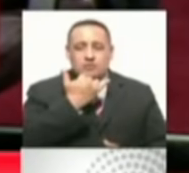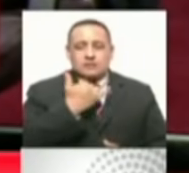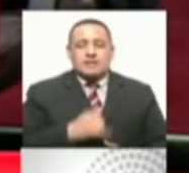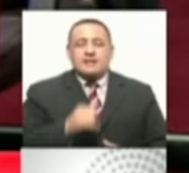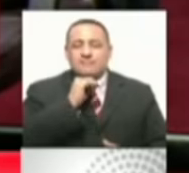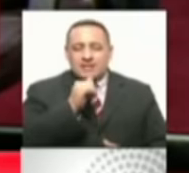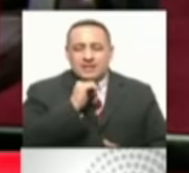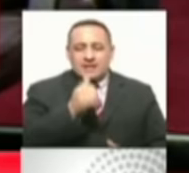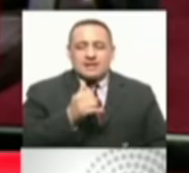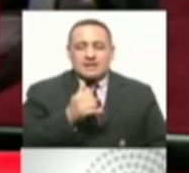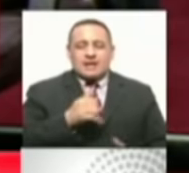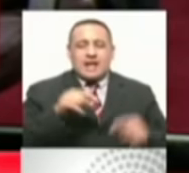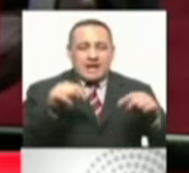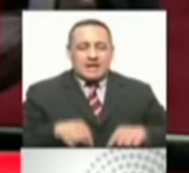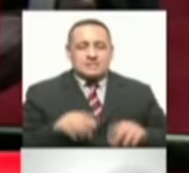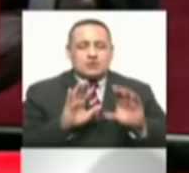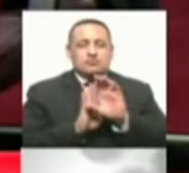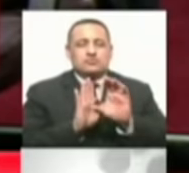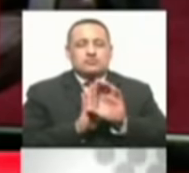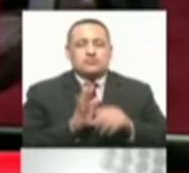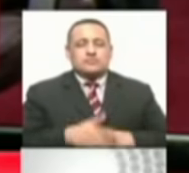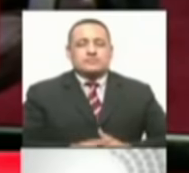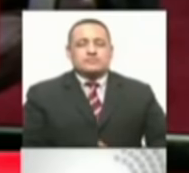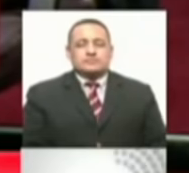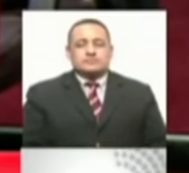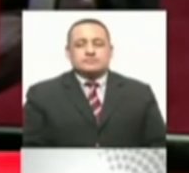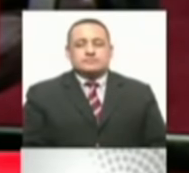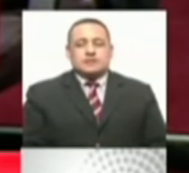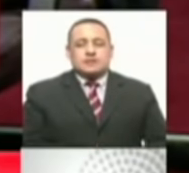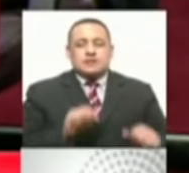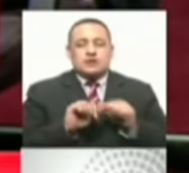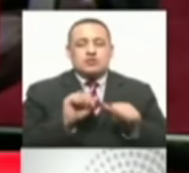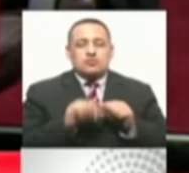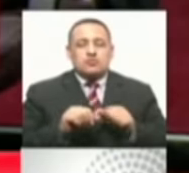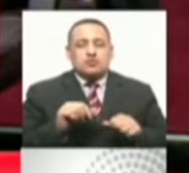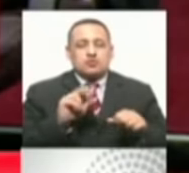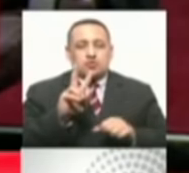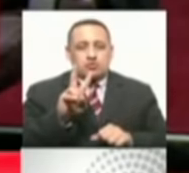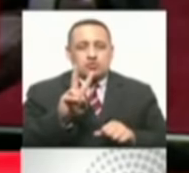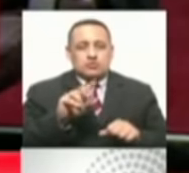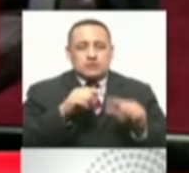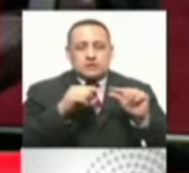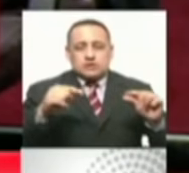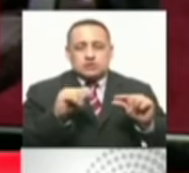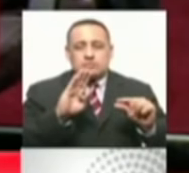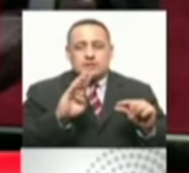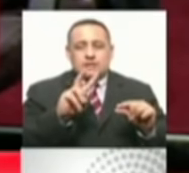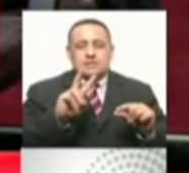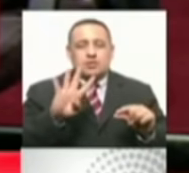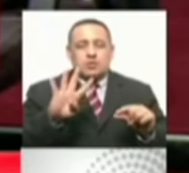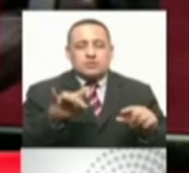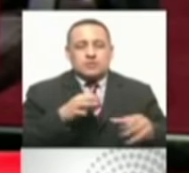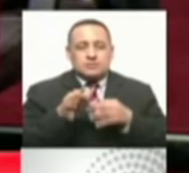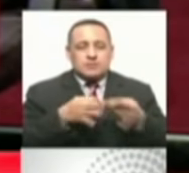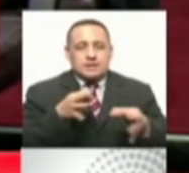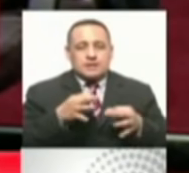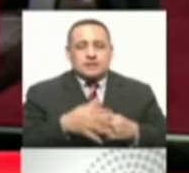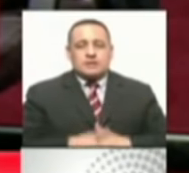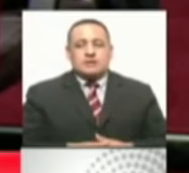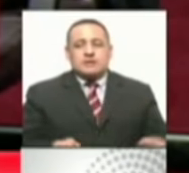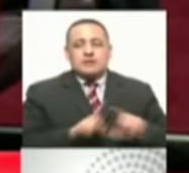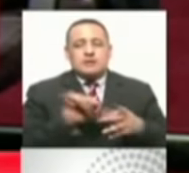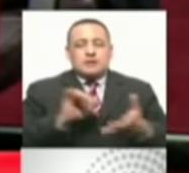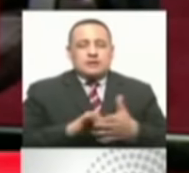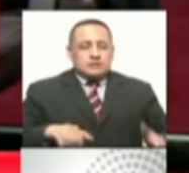confianza sobre el señor Maraví, o lo debería hacer para usted? Mire, nosotros